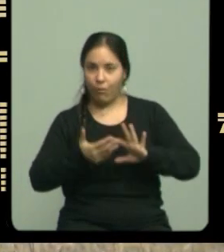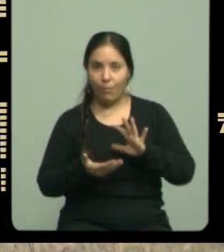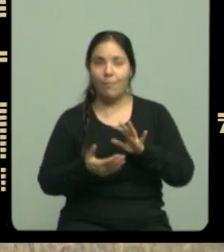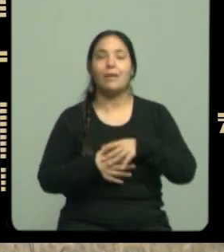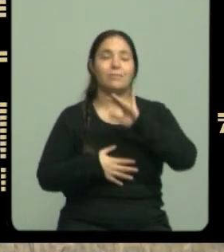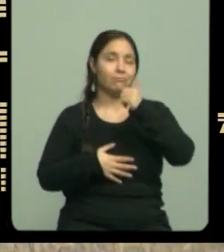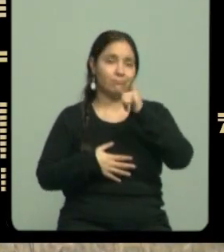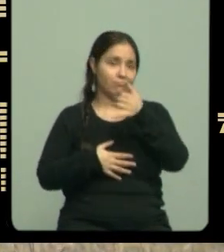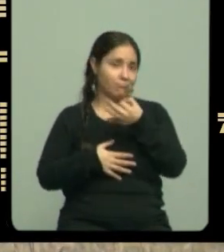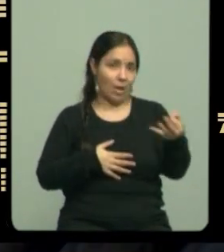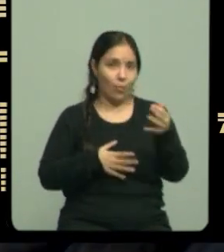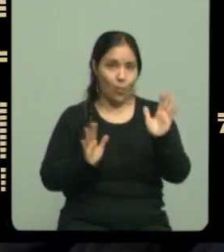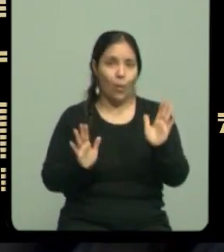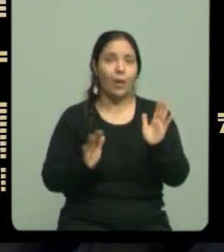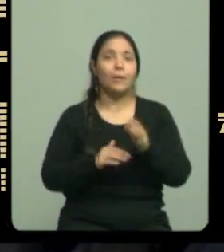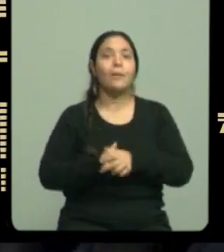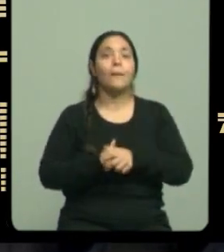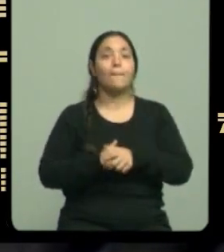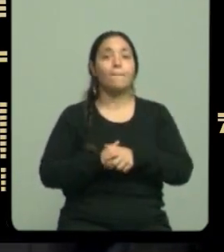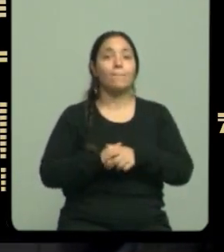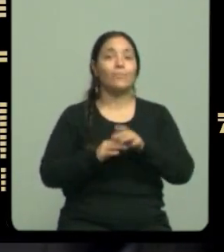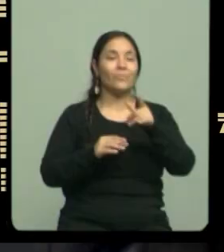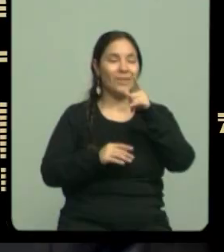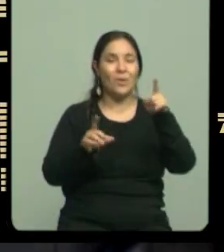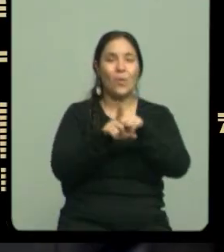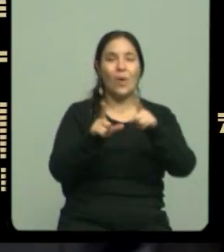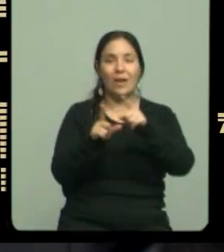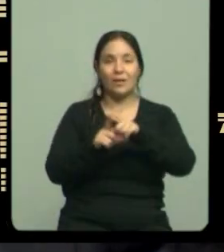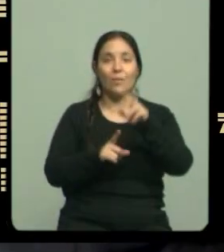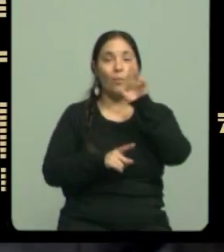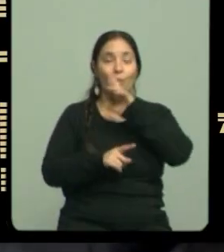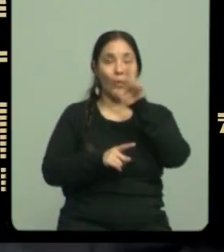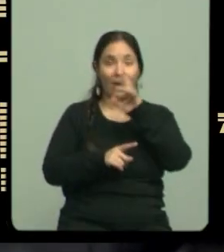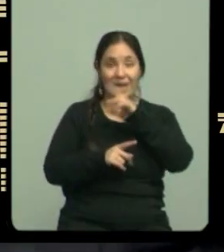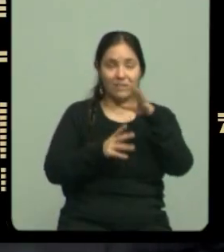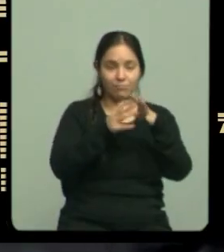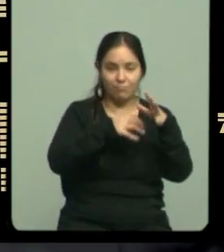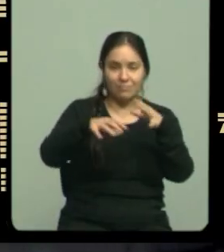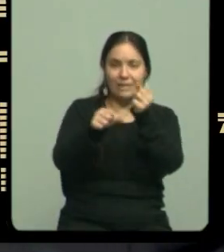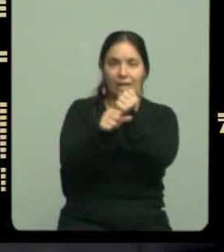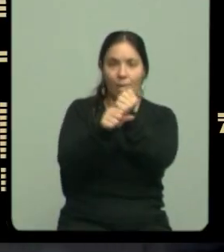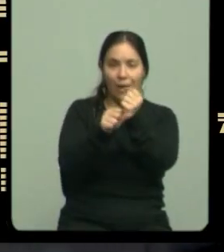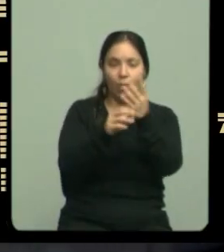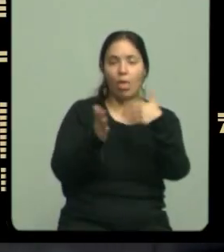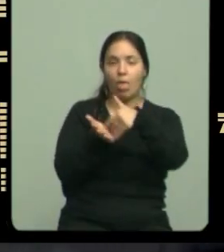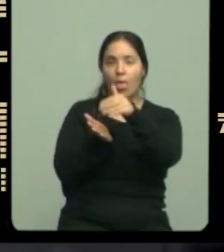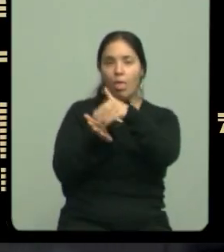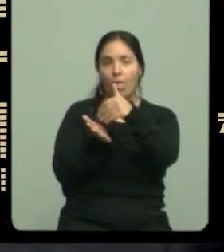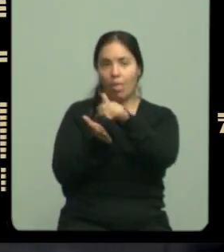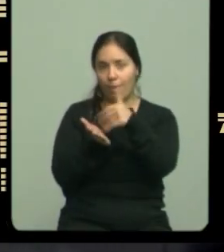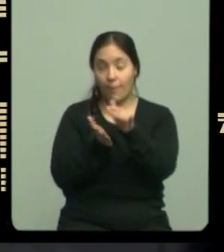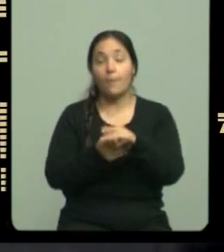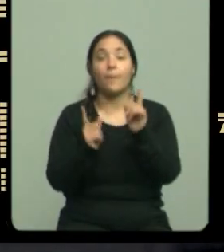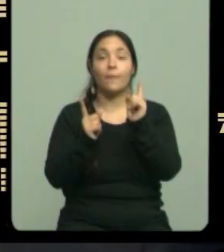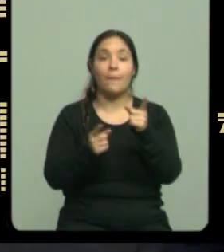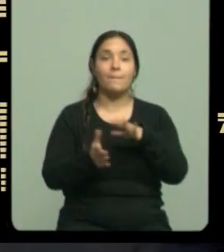ve y se manifiesta de que se las van excluyendo de distintos ámbitos laborales por esto